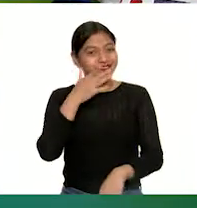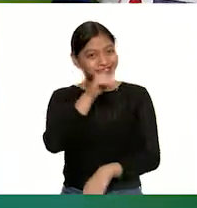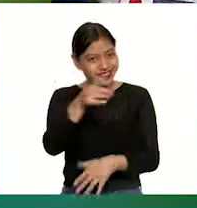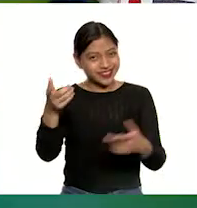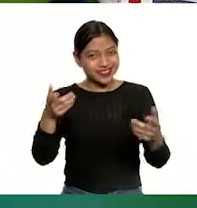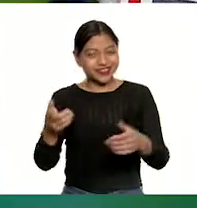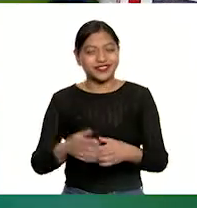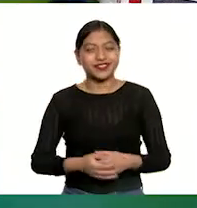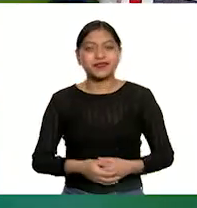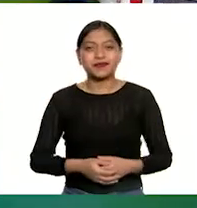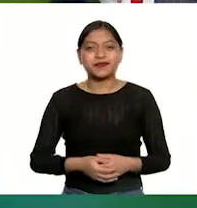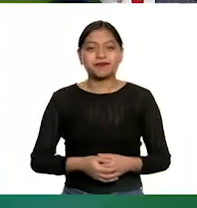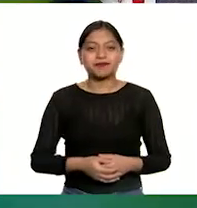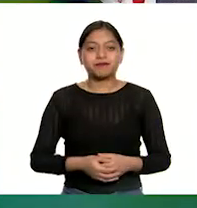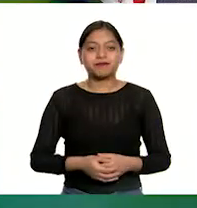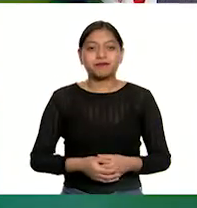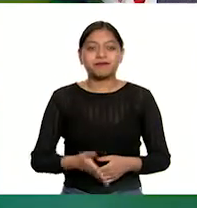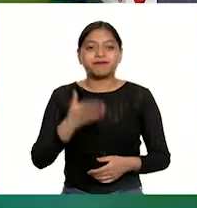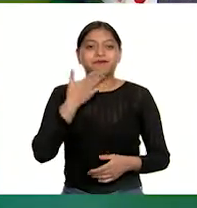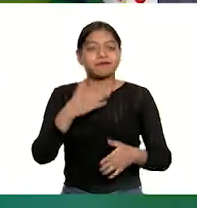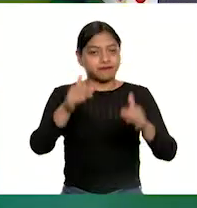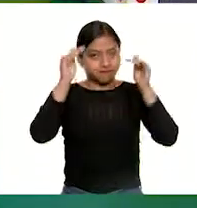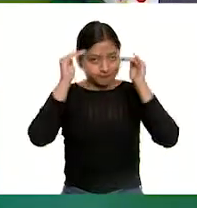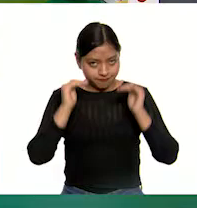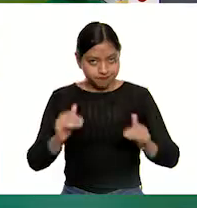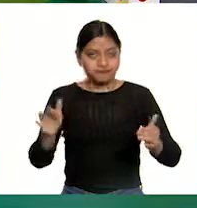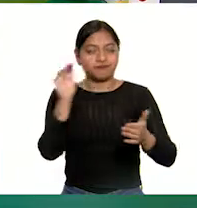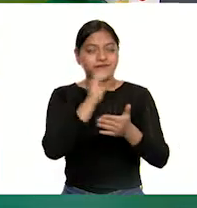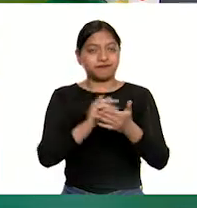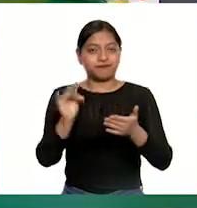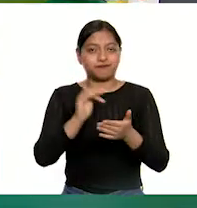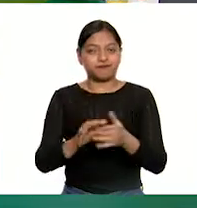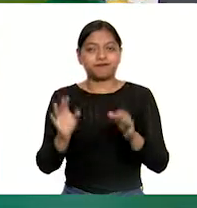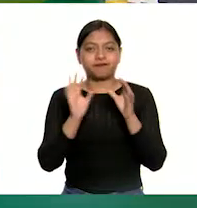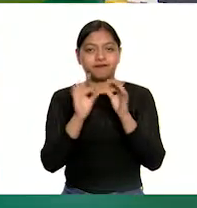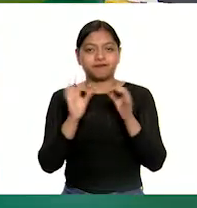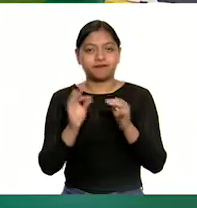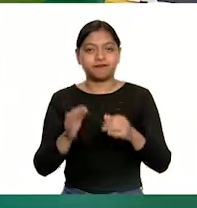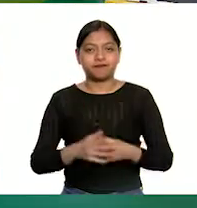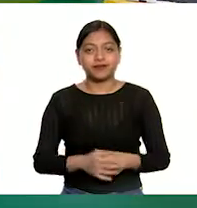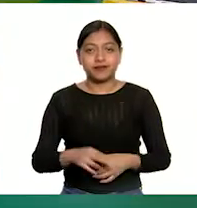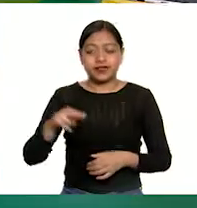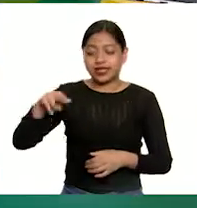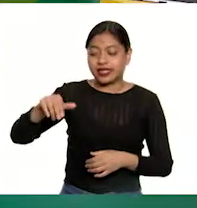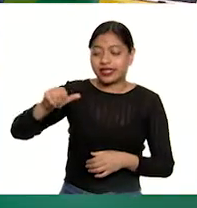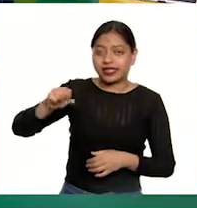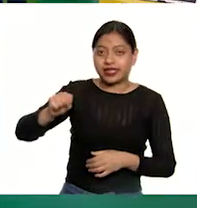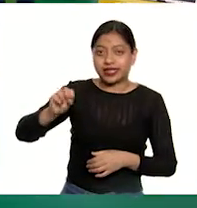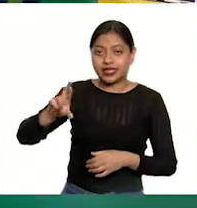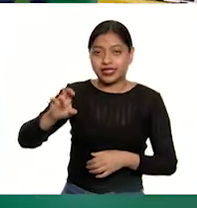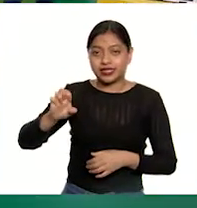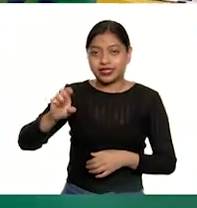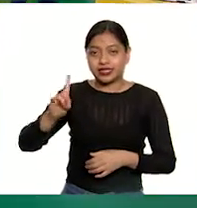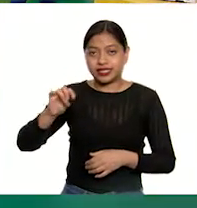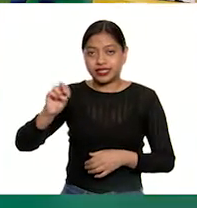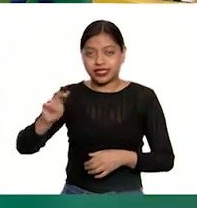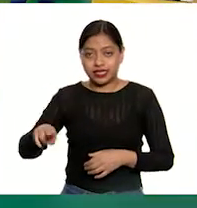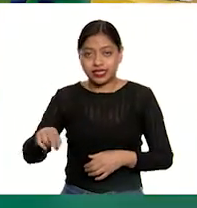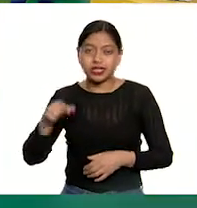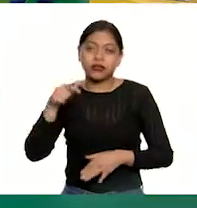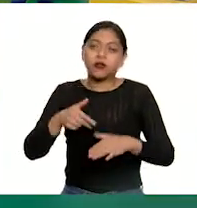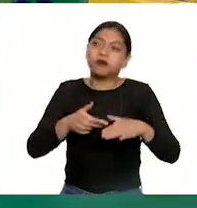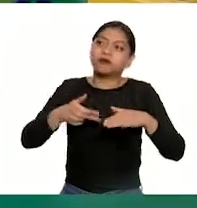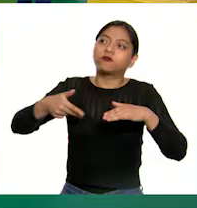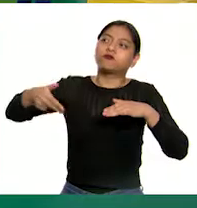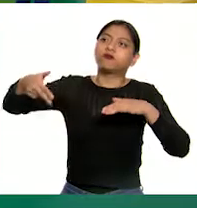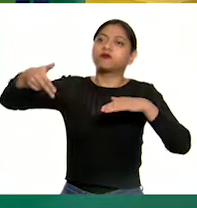también ustedes. Leo el siguiente enunciado. Y dice así: Nasreddin trepó a una